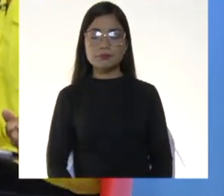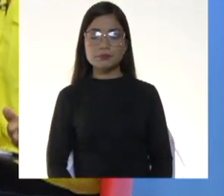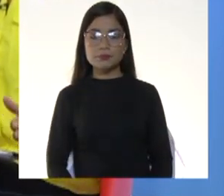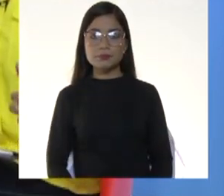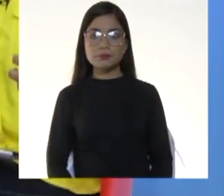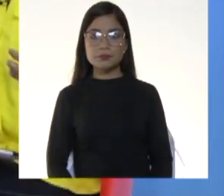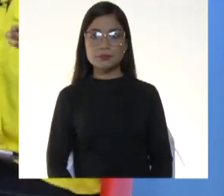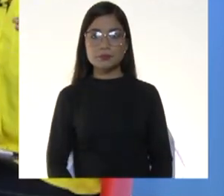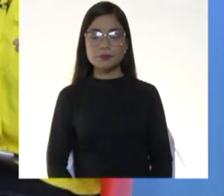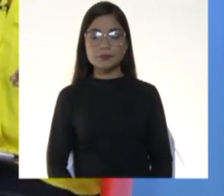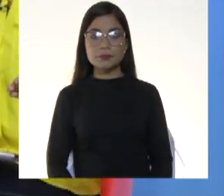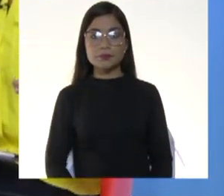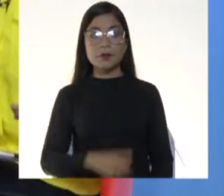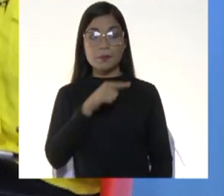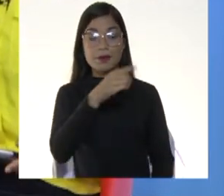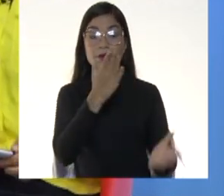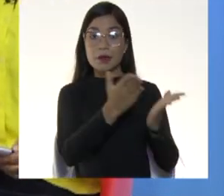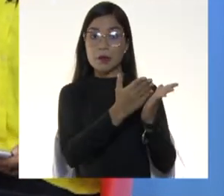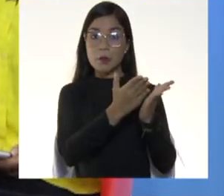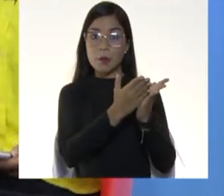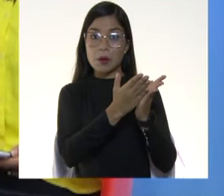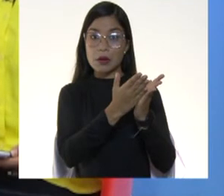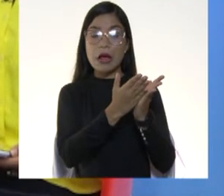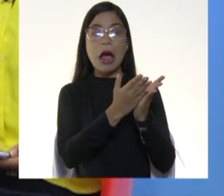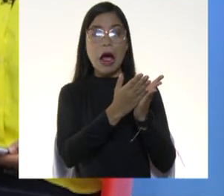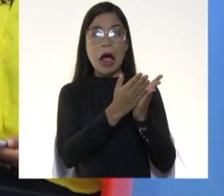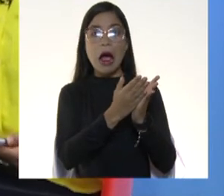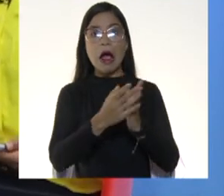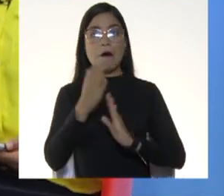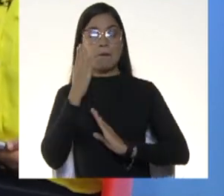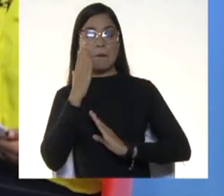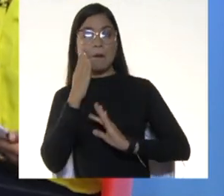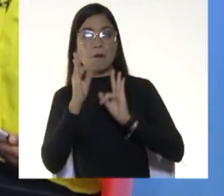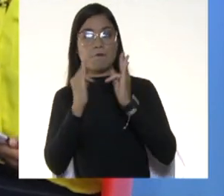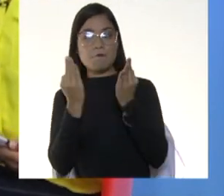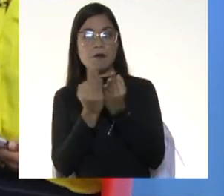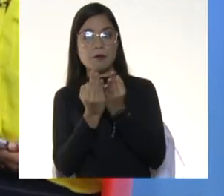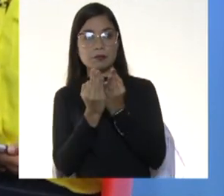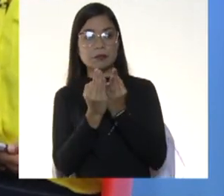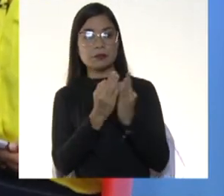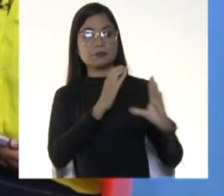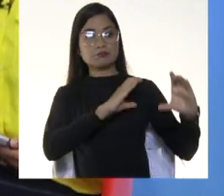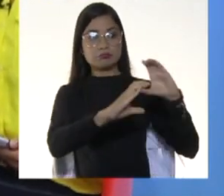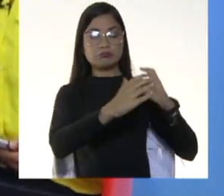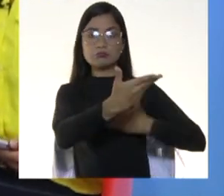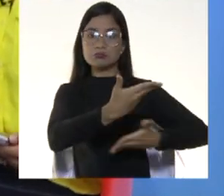se ejecutan para propiciar un espacio más adecuado para desarrollar las